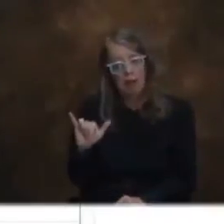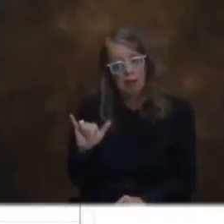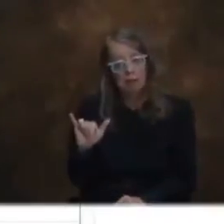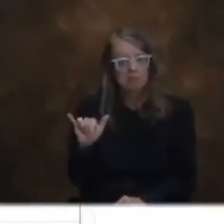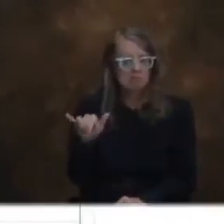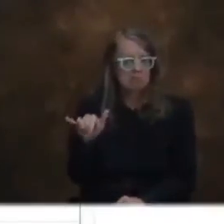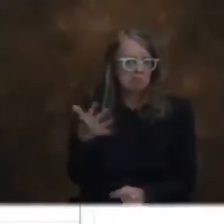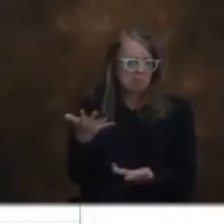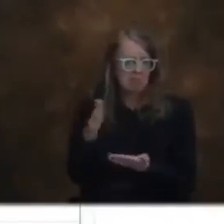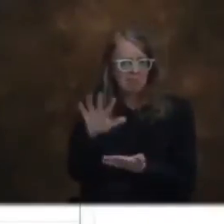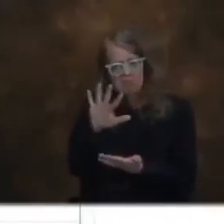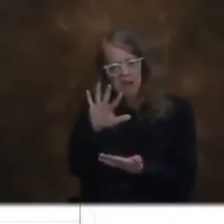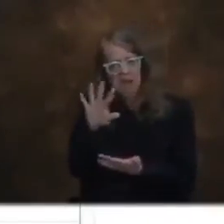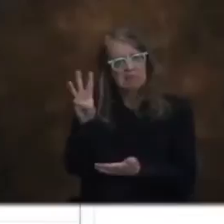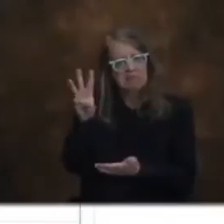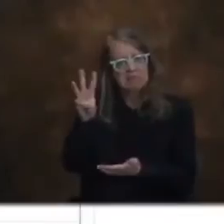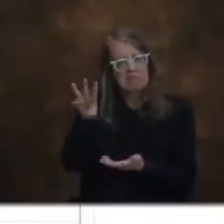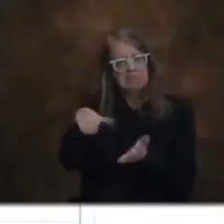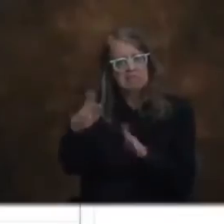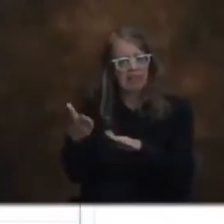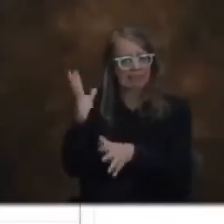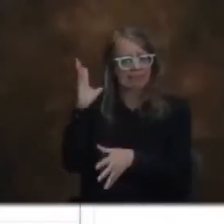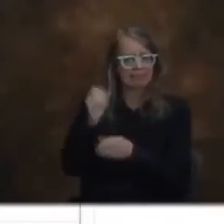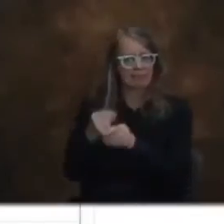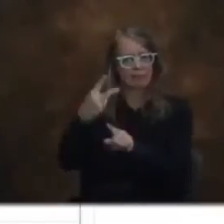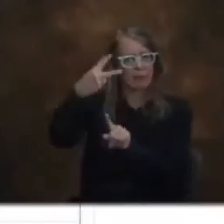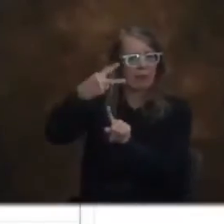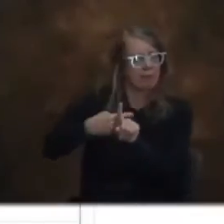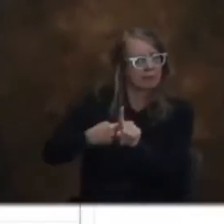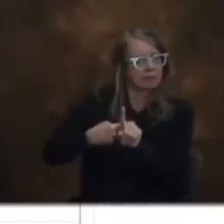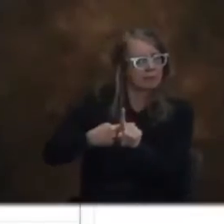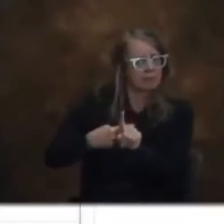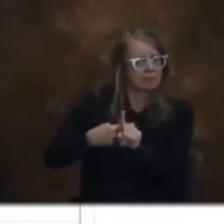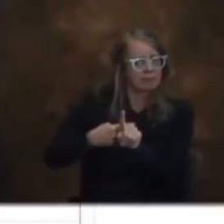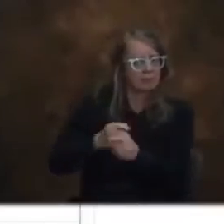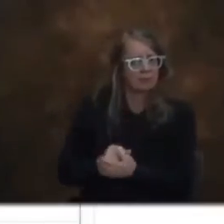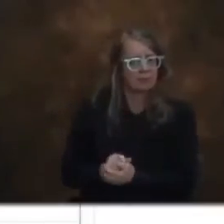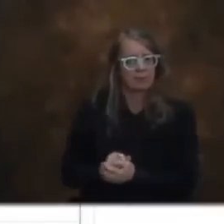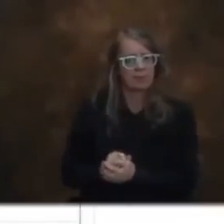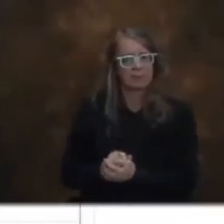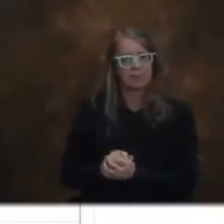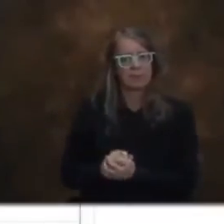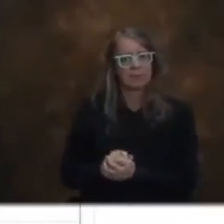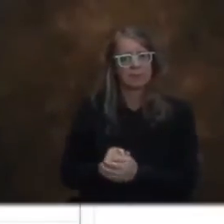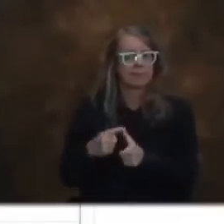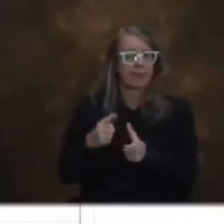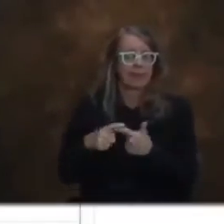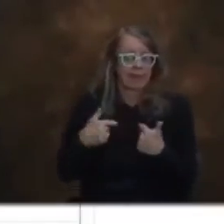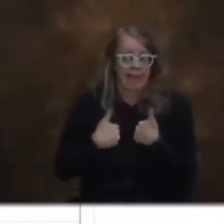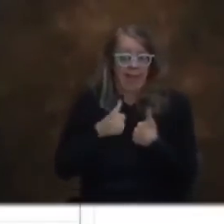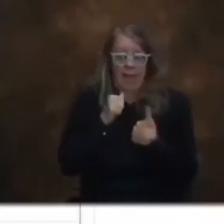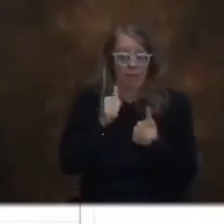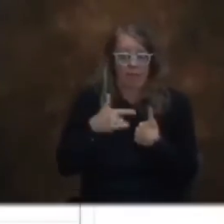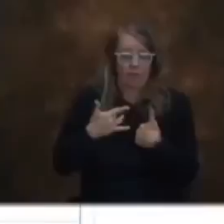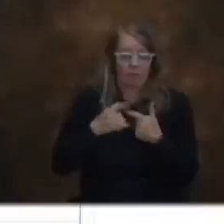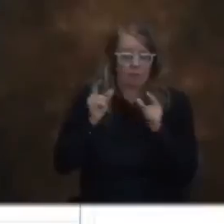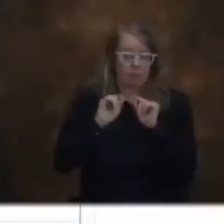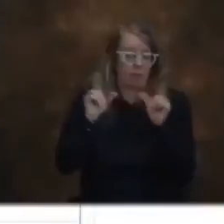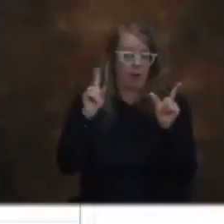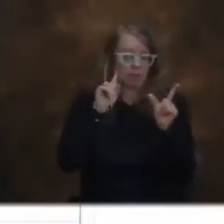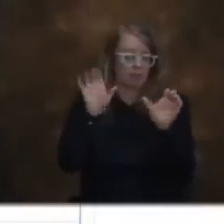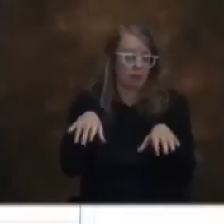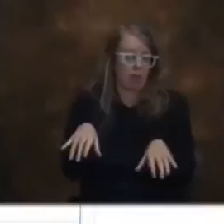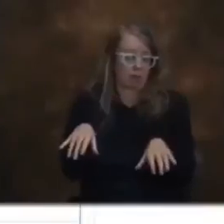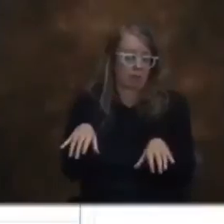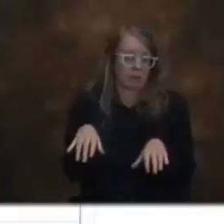muertes en un periodo de dos meses y no me sorprende a mí ni nadie más no debe ser una sorpresa que